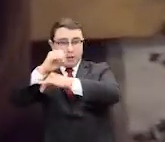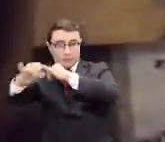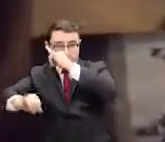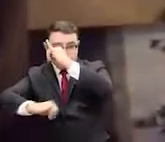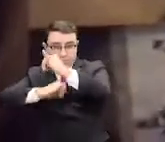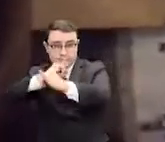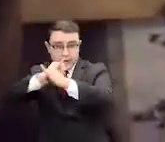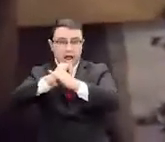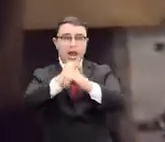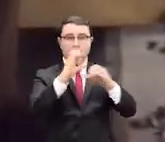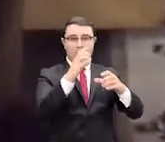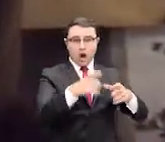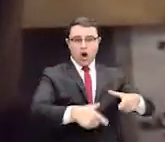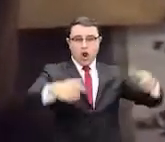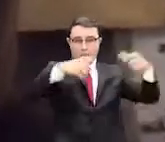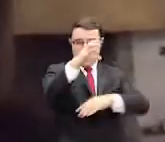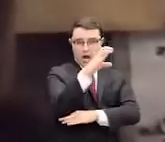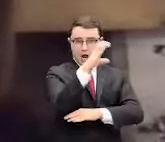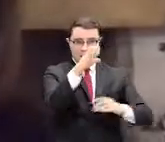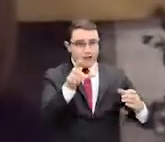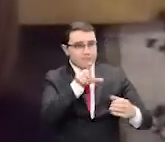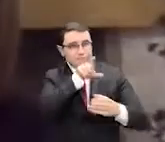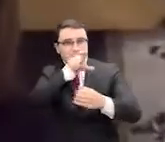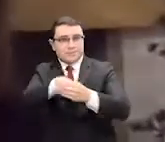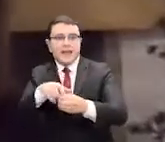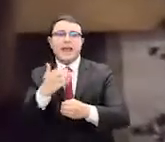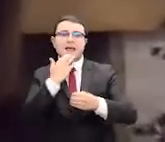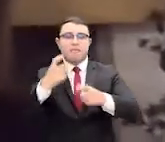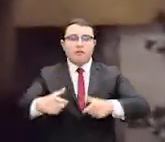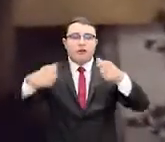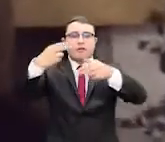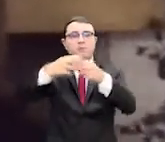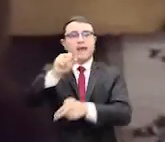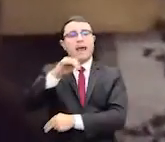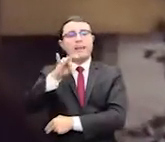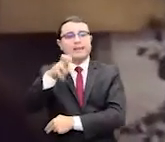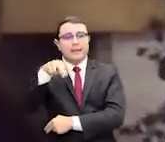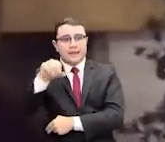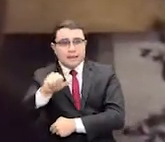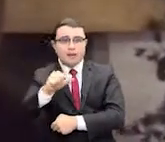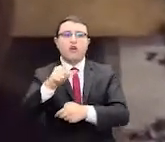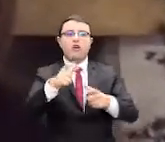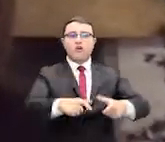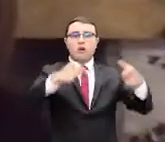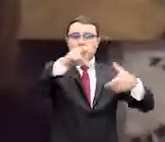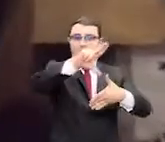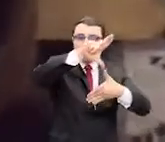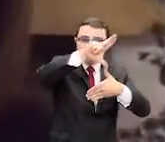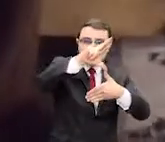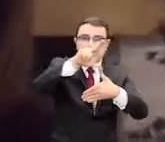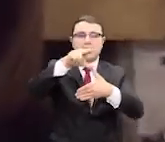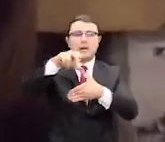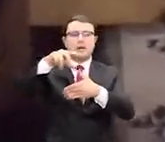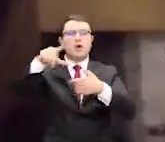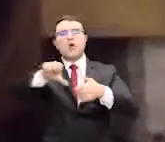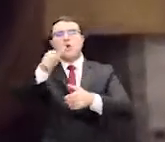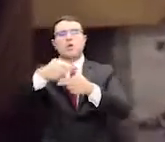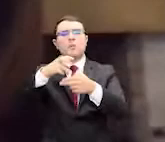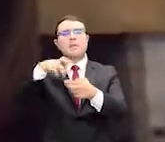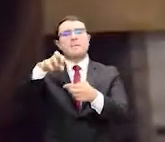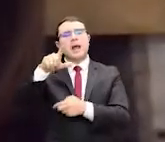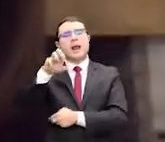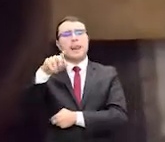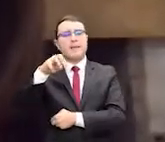cuales el Congreso de Colombia es miembro. Por ejemplo, Parlamento Andino, Parlamento Latinoamericano, Parlaméricas y la